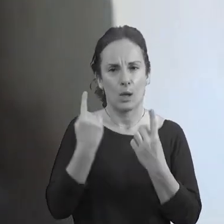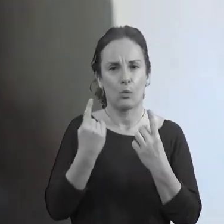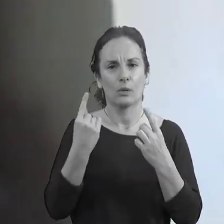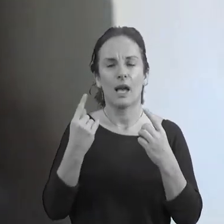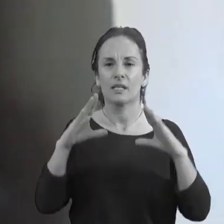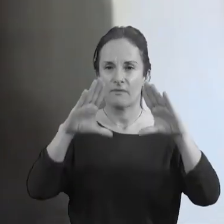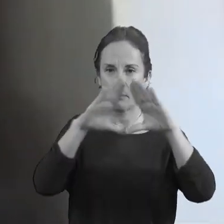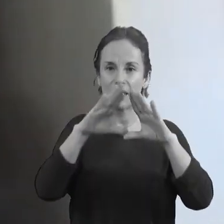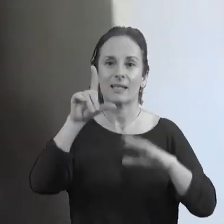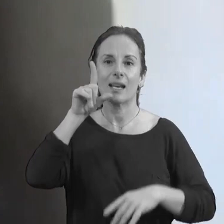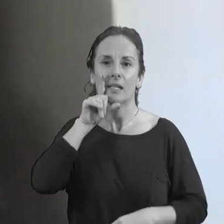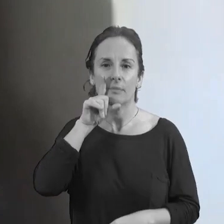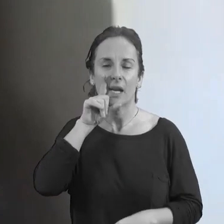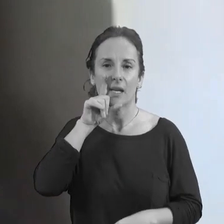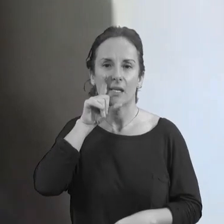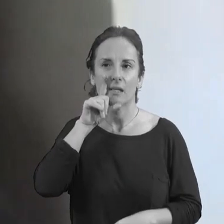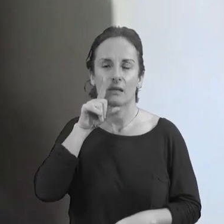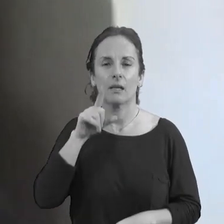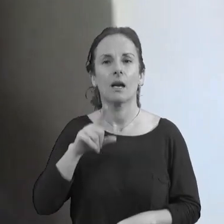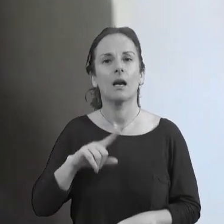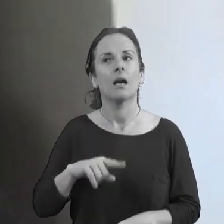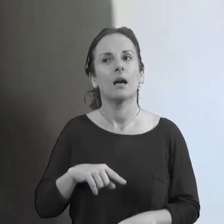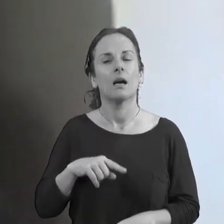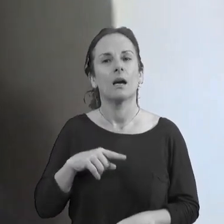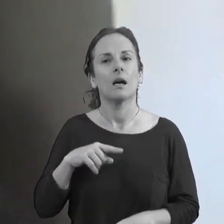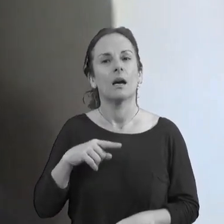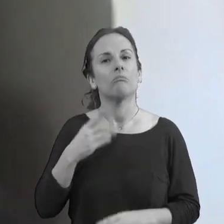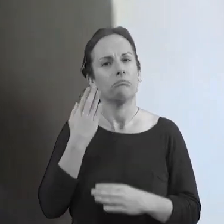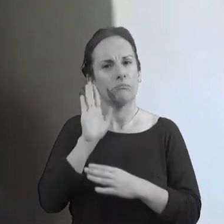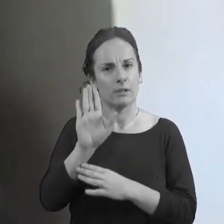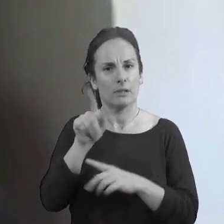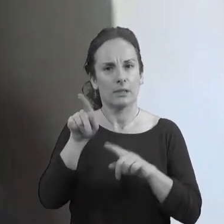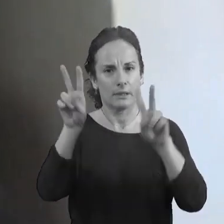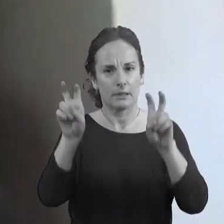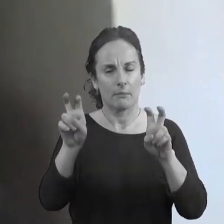feministas lesbianas que están planteando esta cuestión, ¿no?